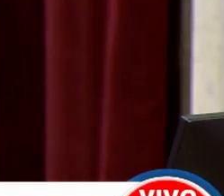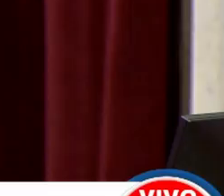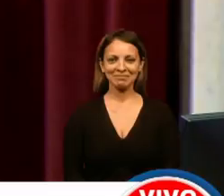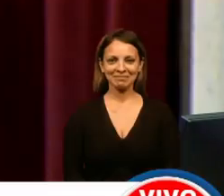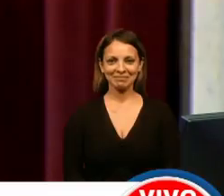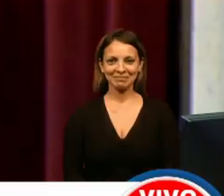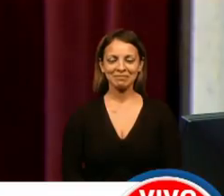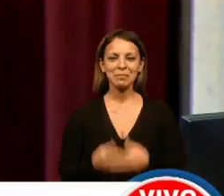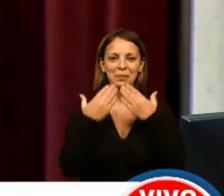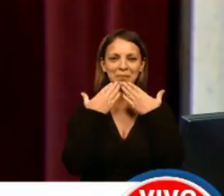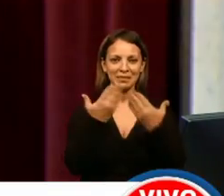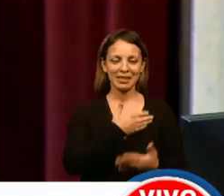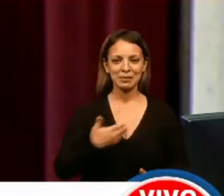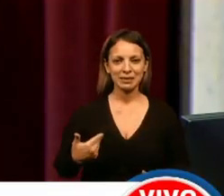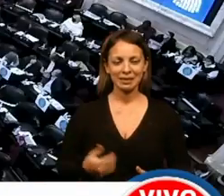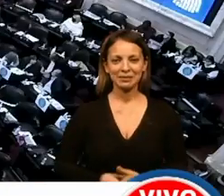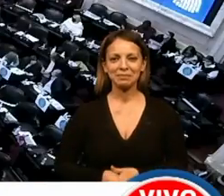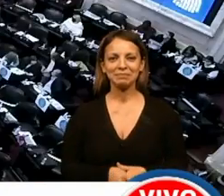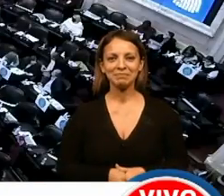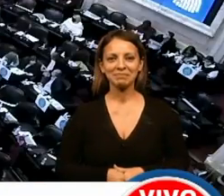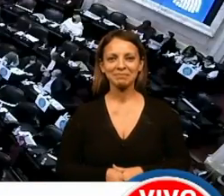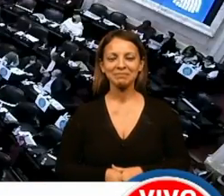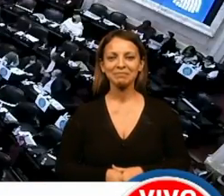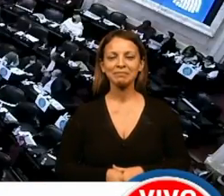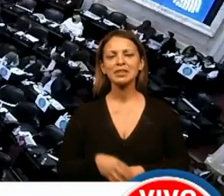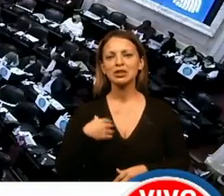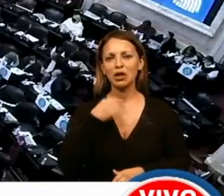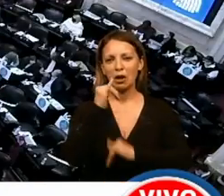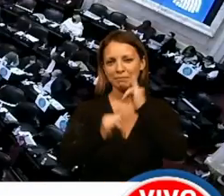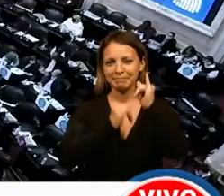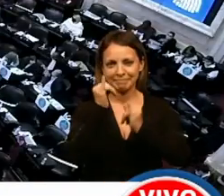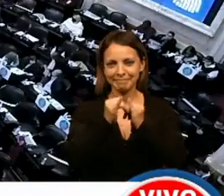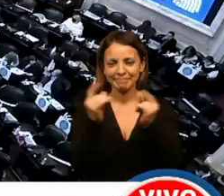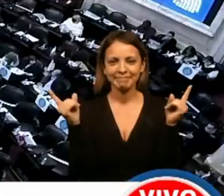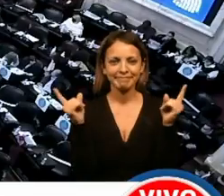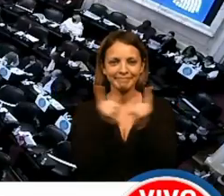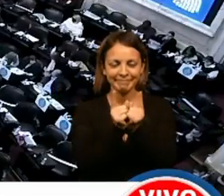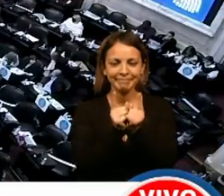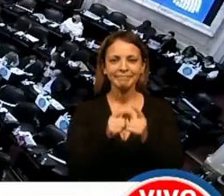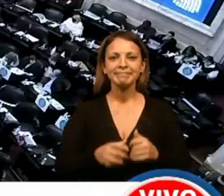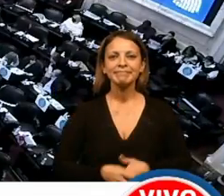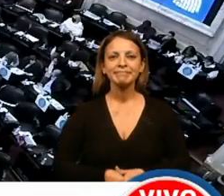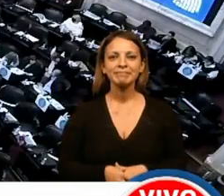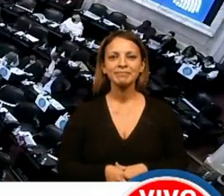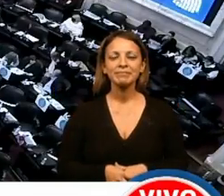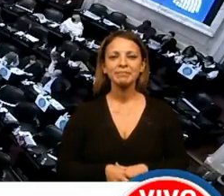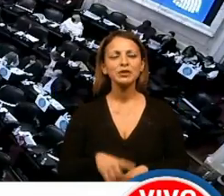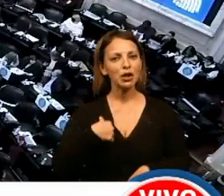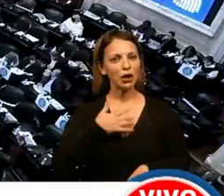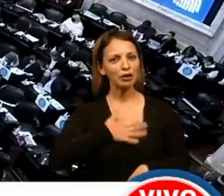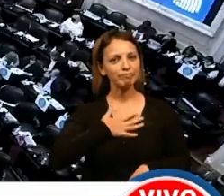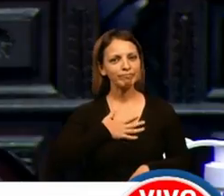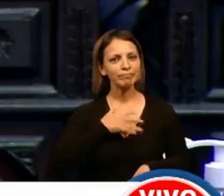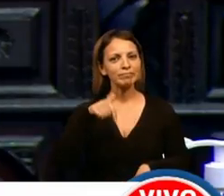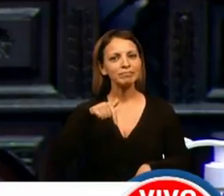ahora gracias presidente muchas gracias puede ser una breve referencia lo que celebró que se